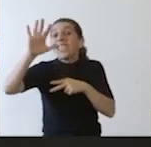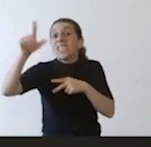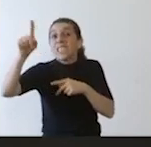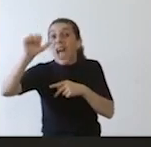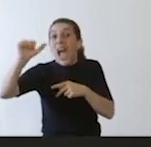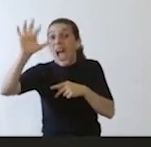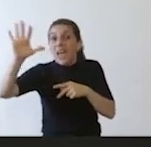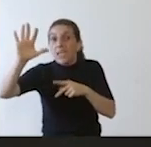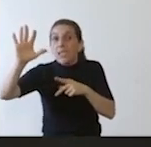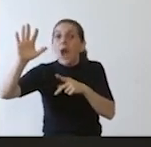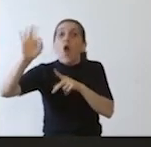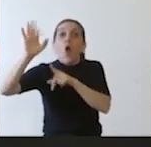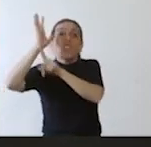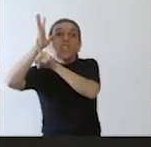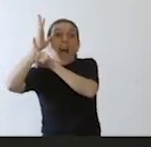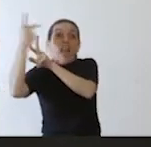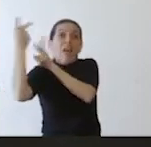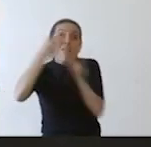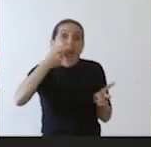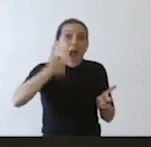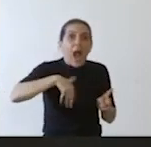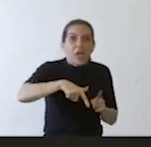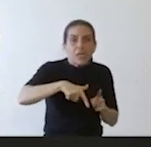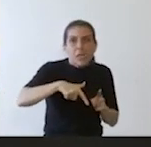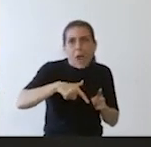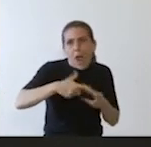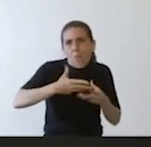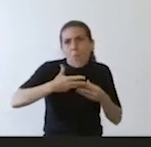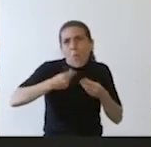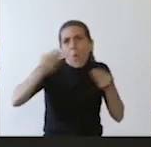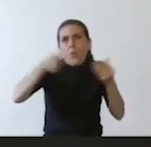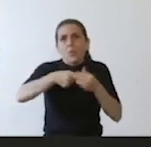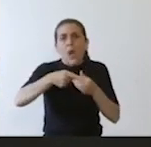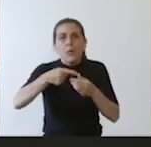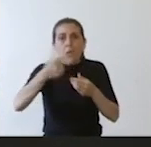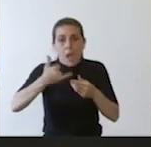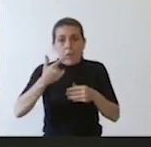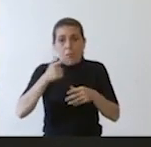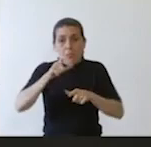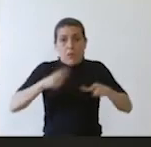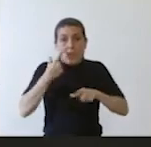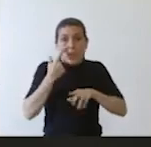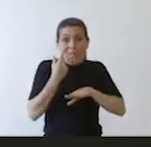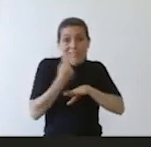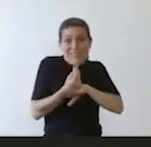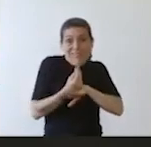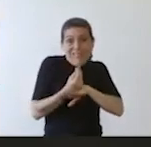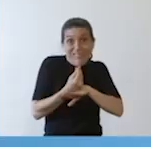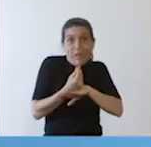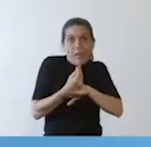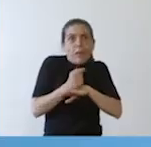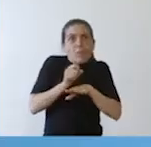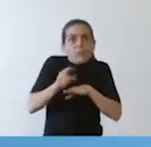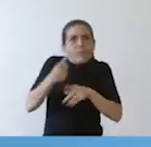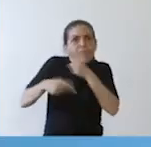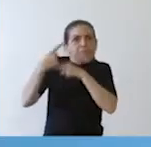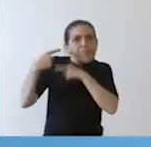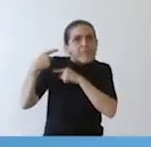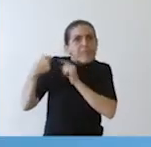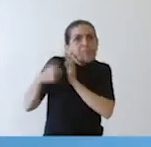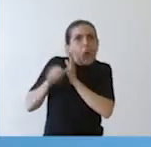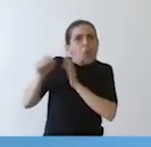desde Italia, y muchas veces nuestros residentes son de origen italiano o tienen